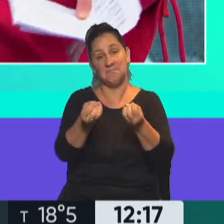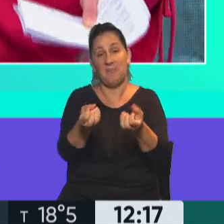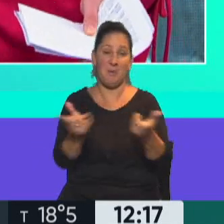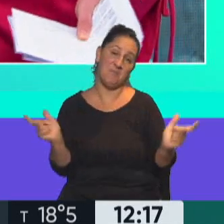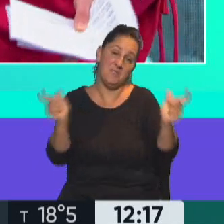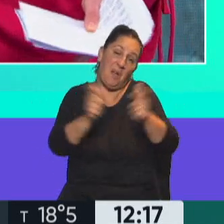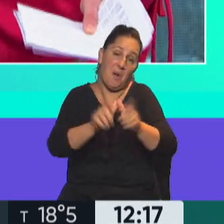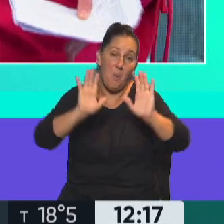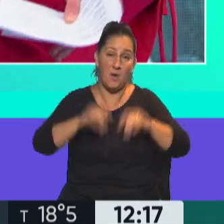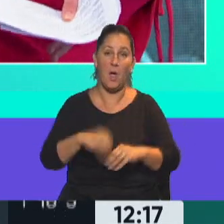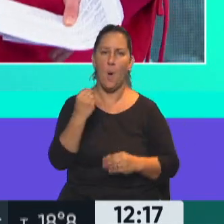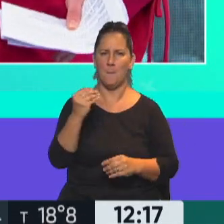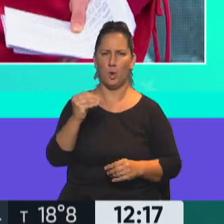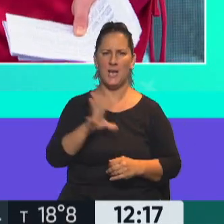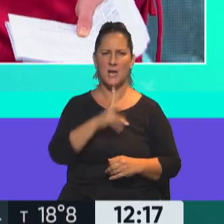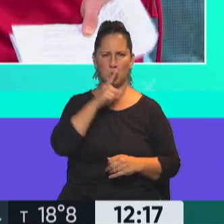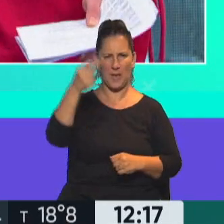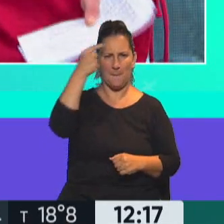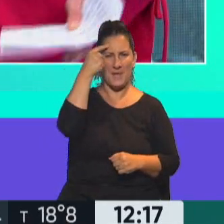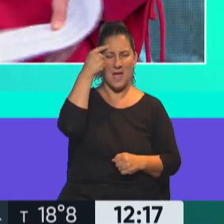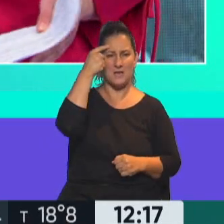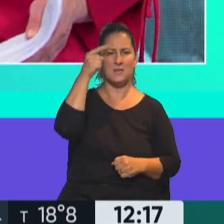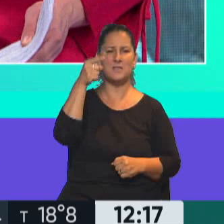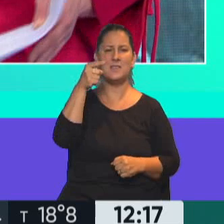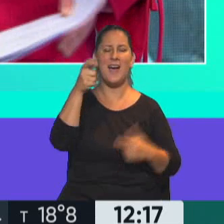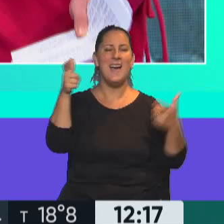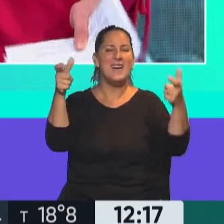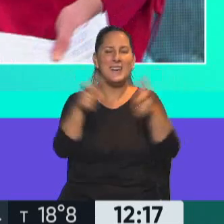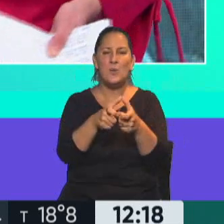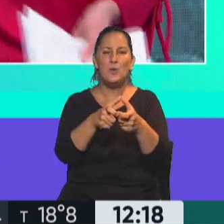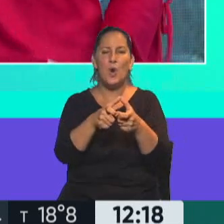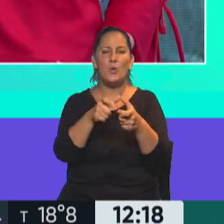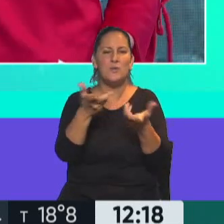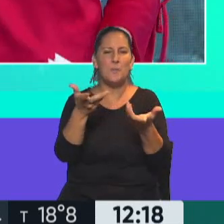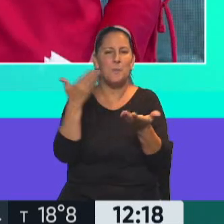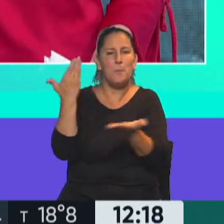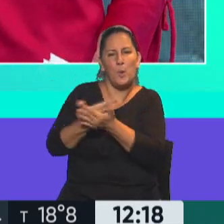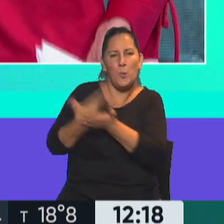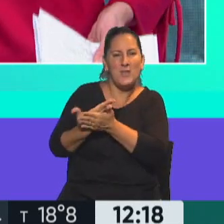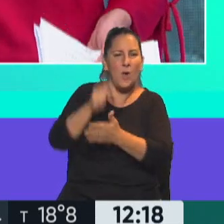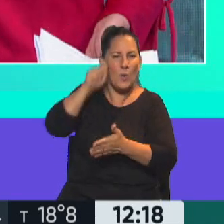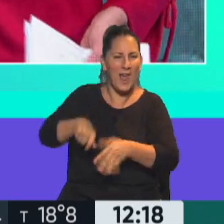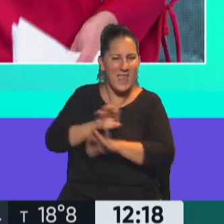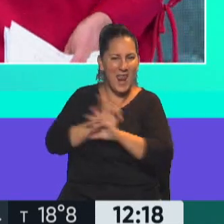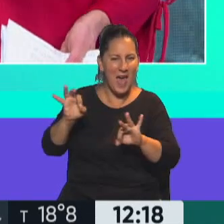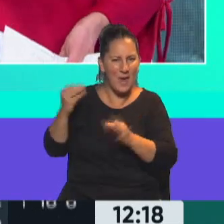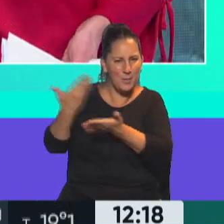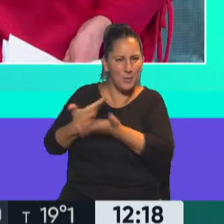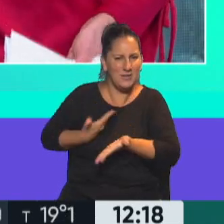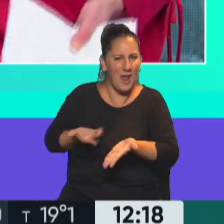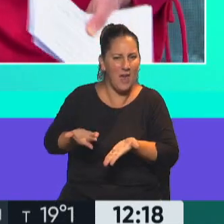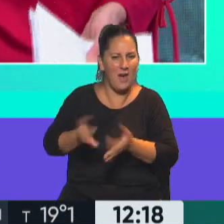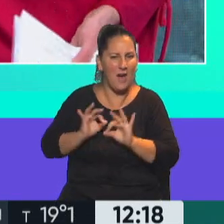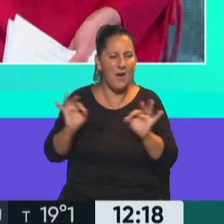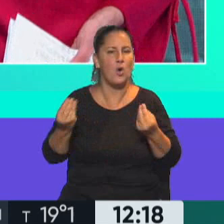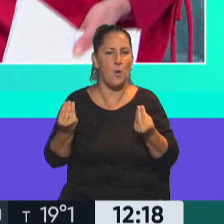Porque Rusia interpreta que no puede llegar a la reunión Ucrania sin ninguna propuesta concreta, sobre todo en relación a las propuestas,